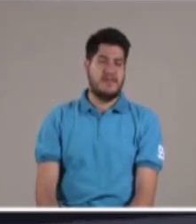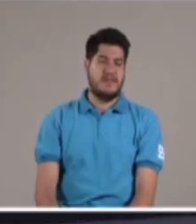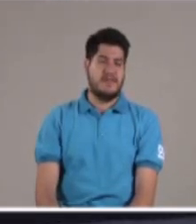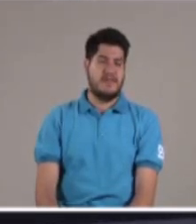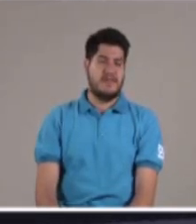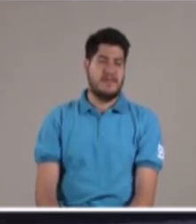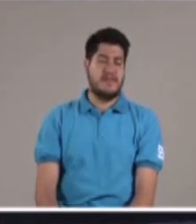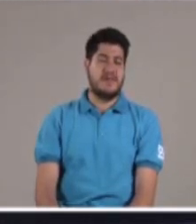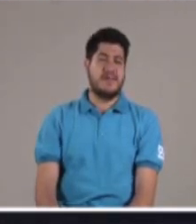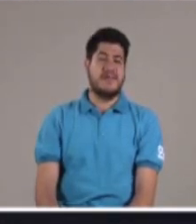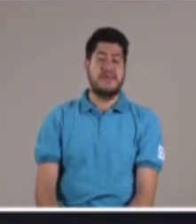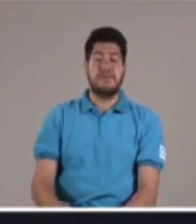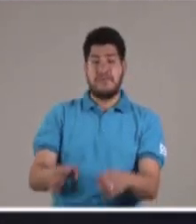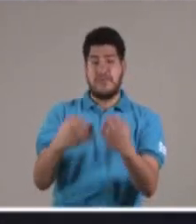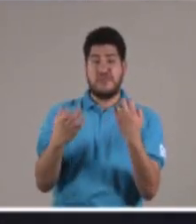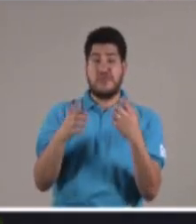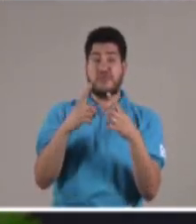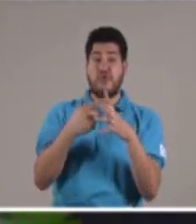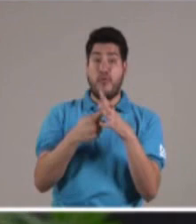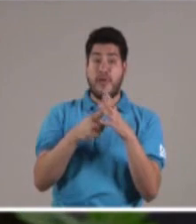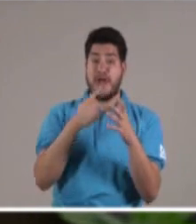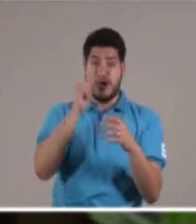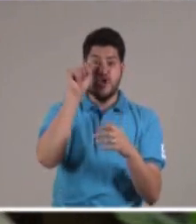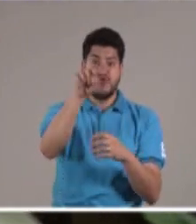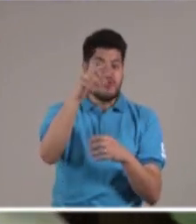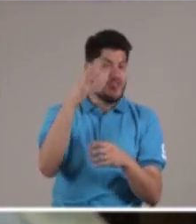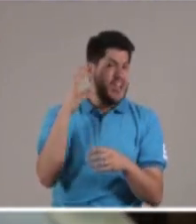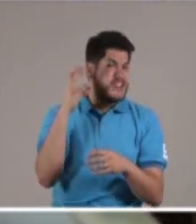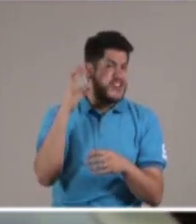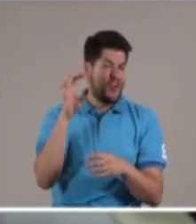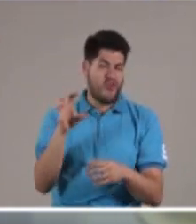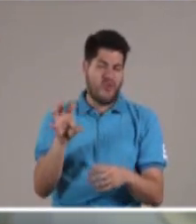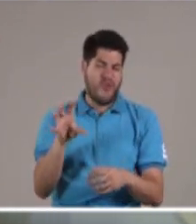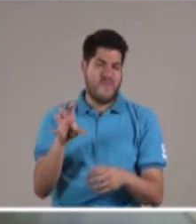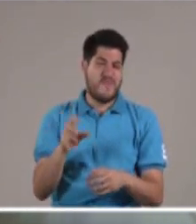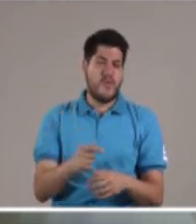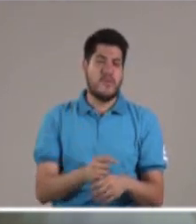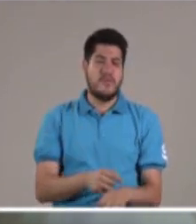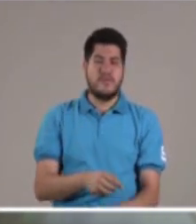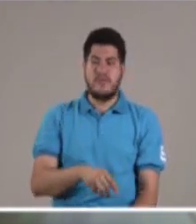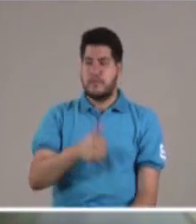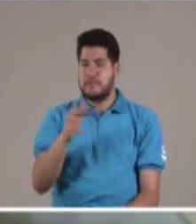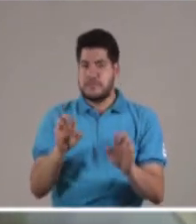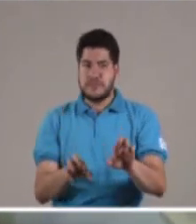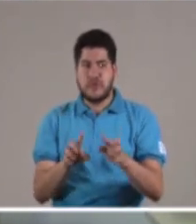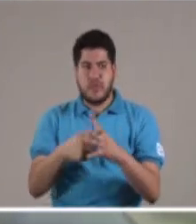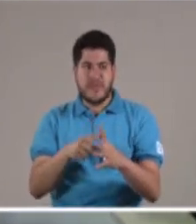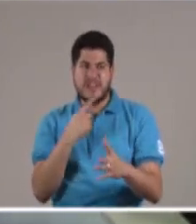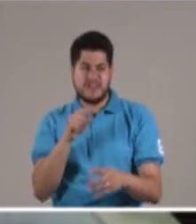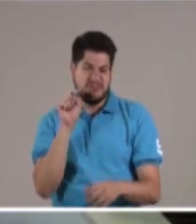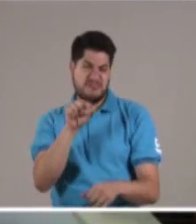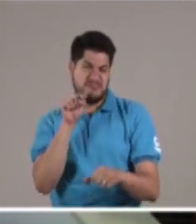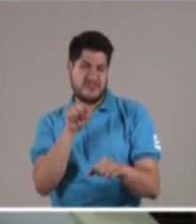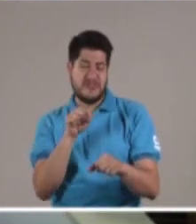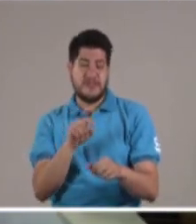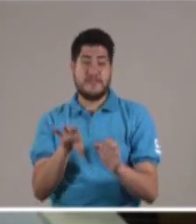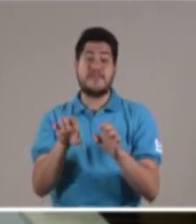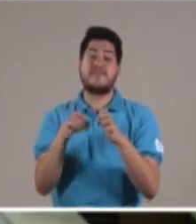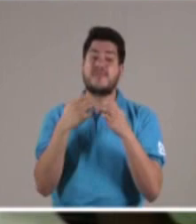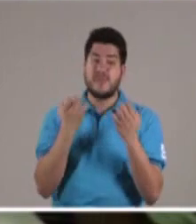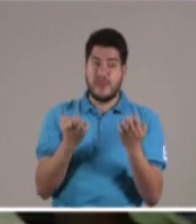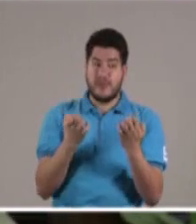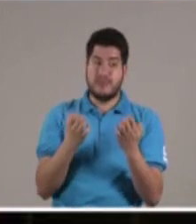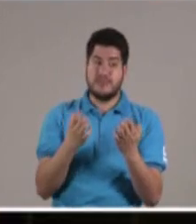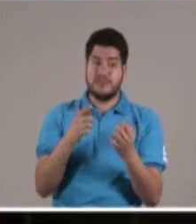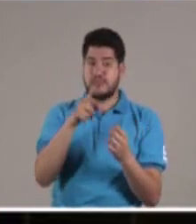y de repente le empiezan a poner el dedo y decirle que usted saque que usted sea a eso entonces así puede ser está